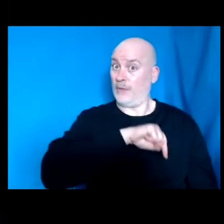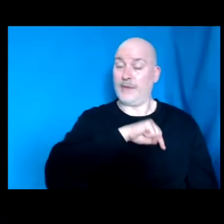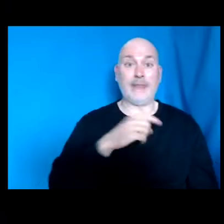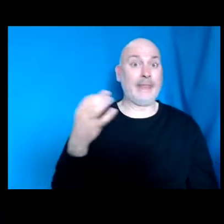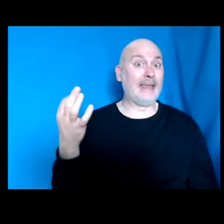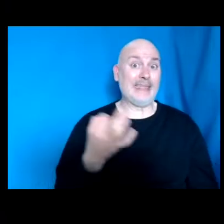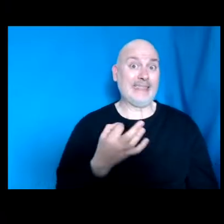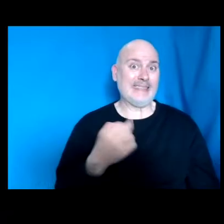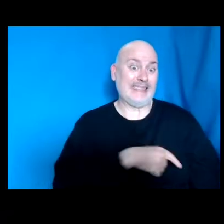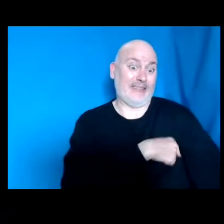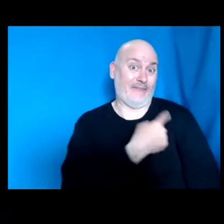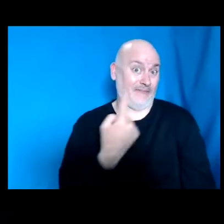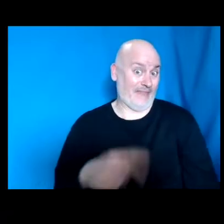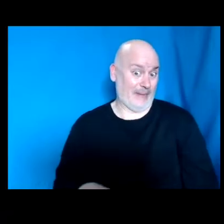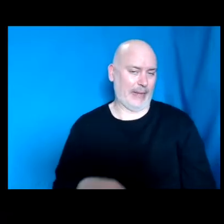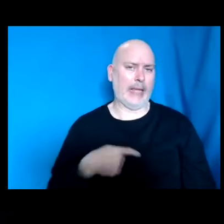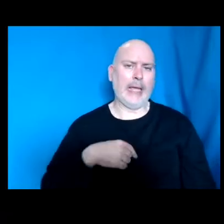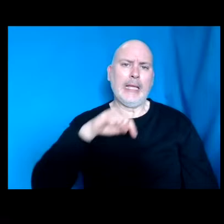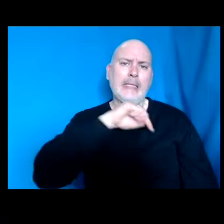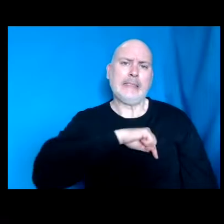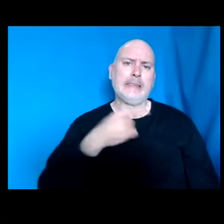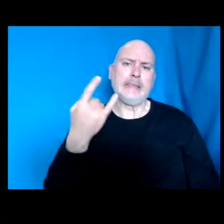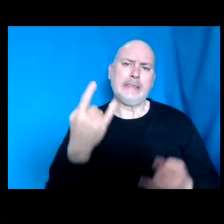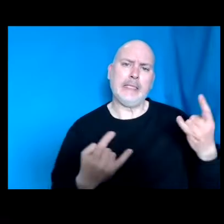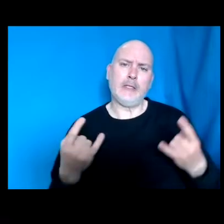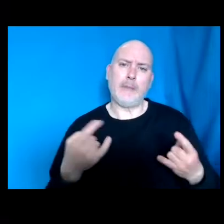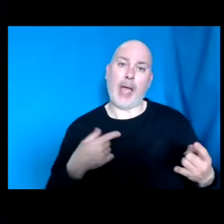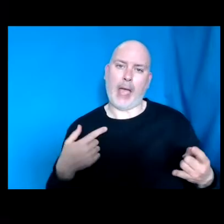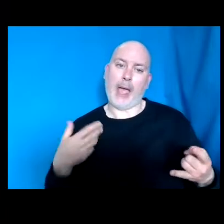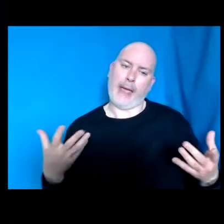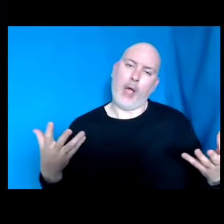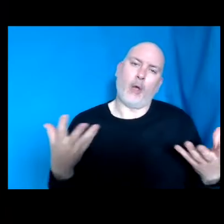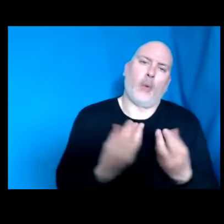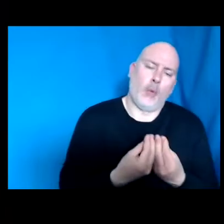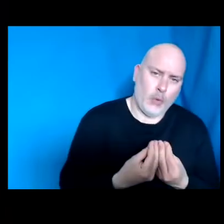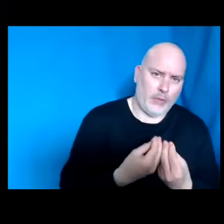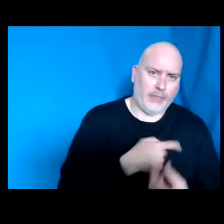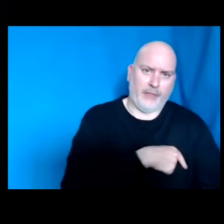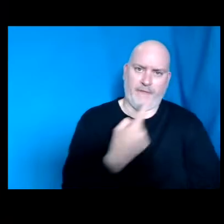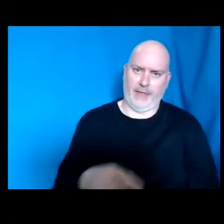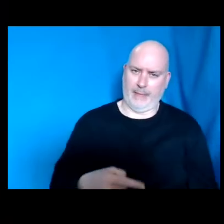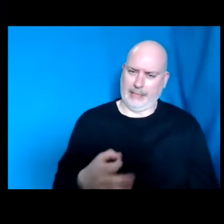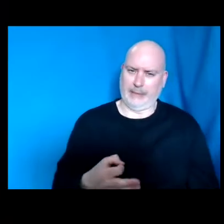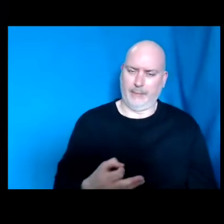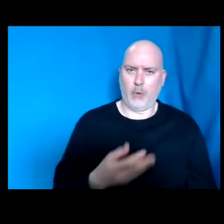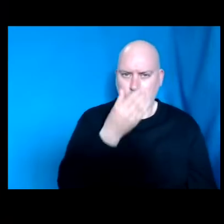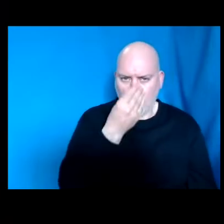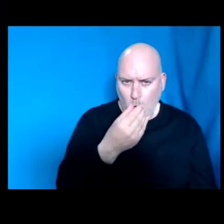los síntomas acompañantes más habituales. Y ya sabéis que van a ser los mocos, la